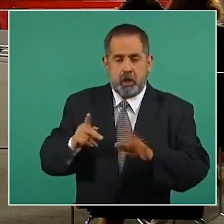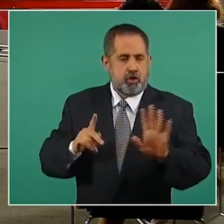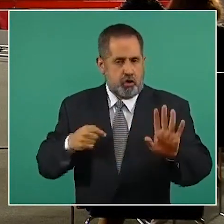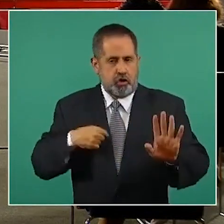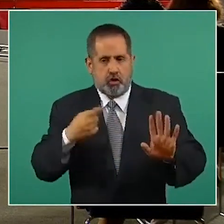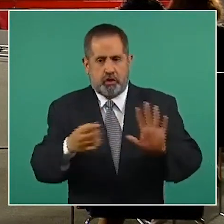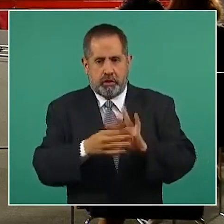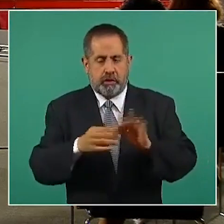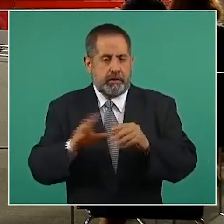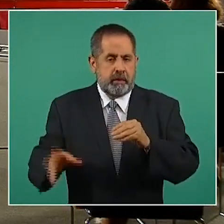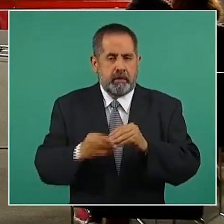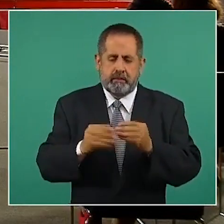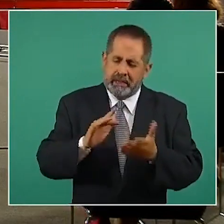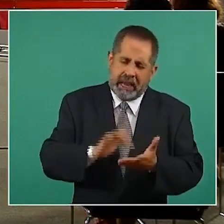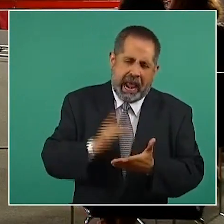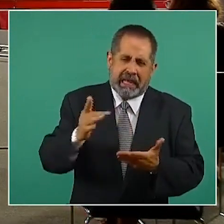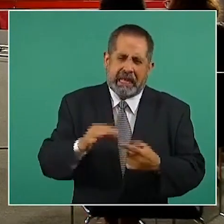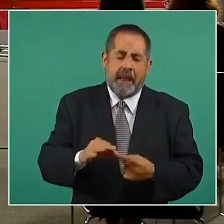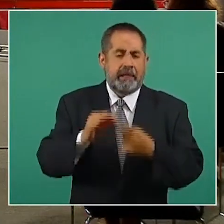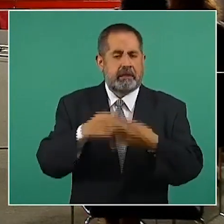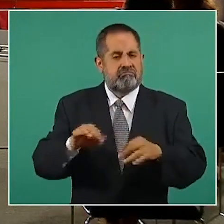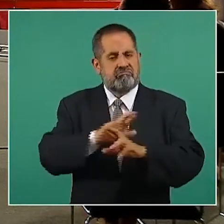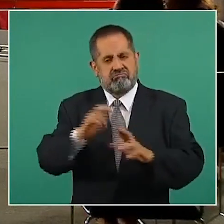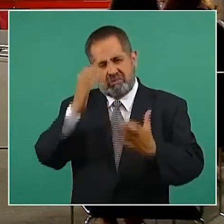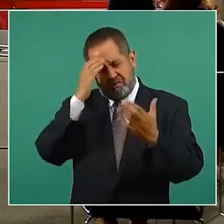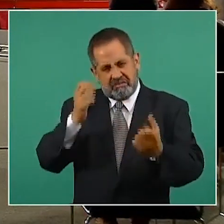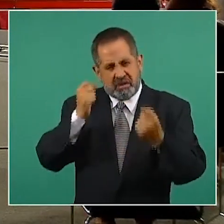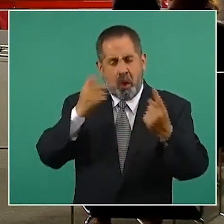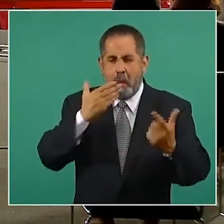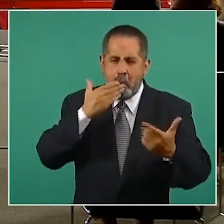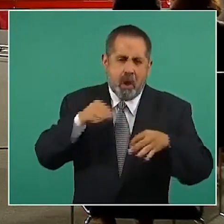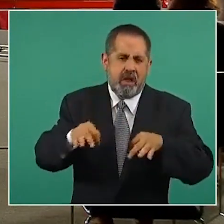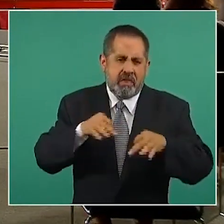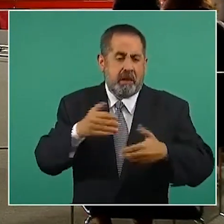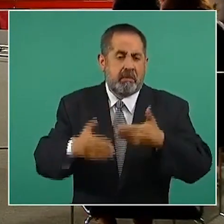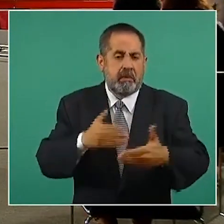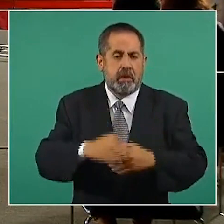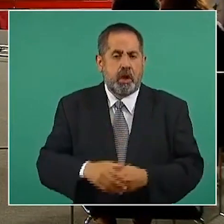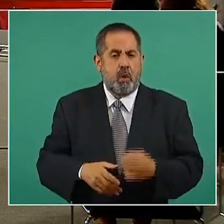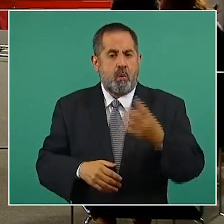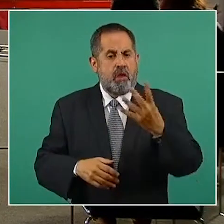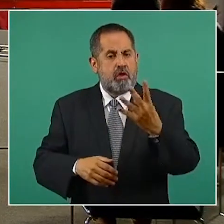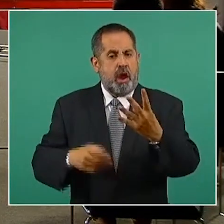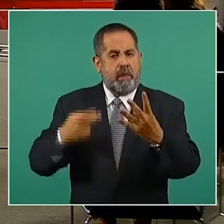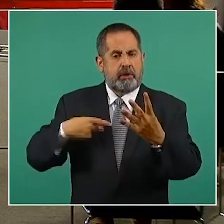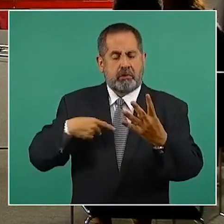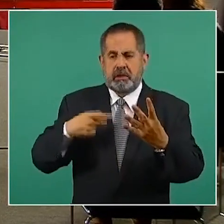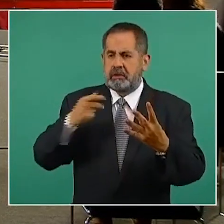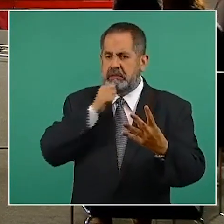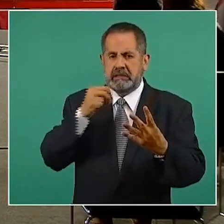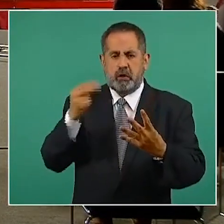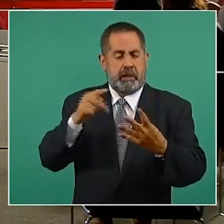agregar un agradecimiento especial y reconocimiento del buen trabajo a 4 componentes que no han sido